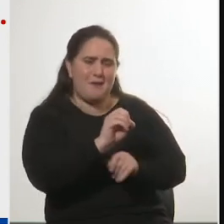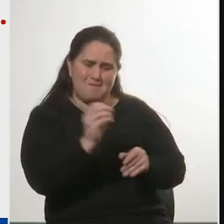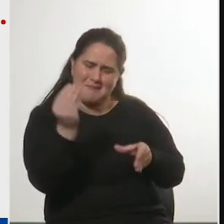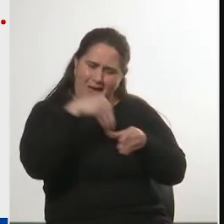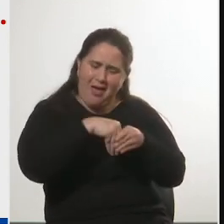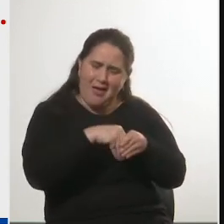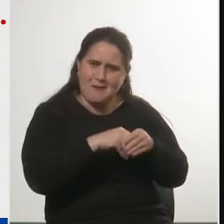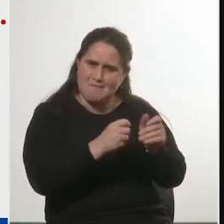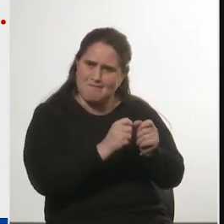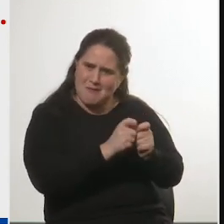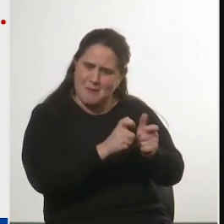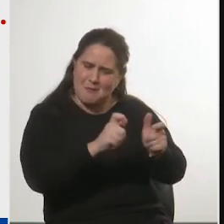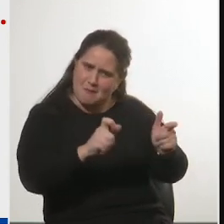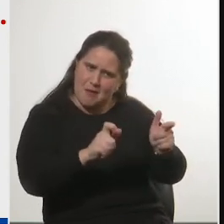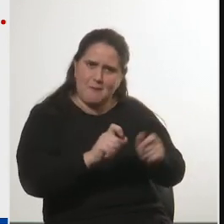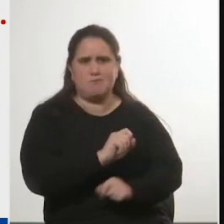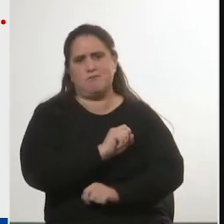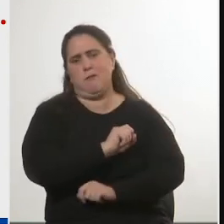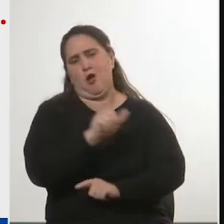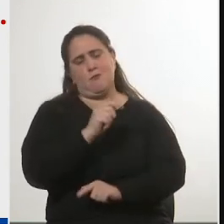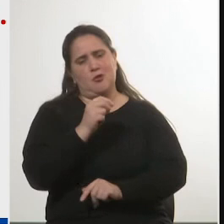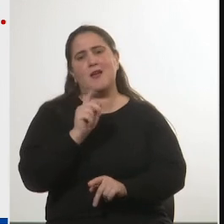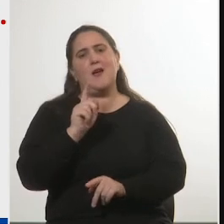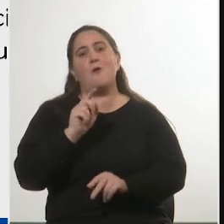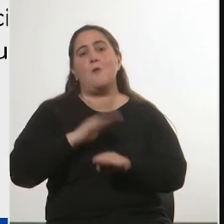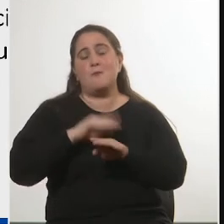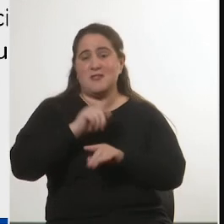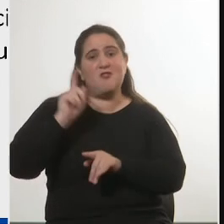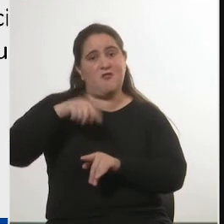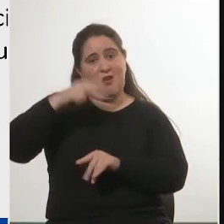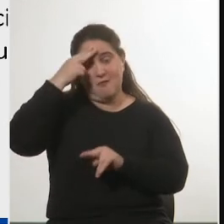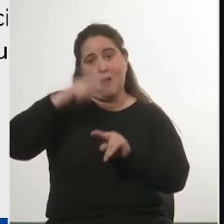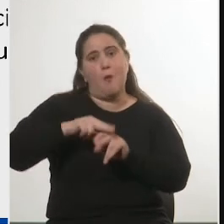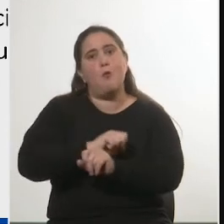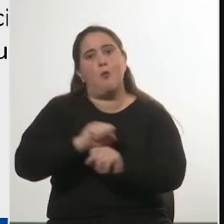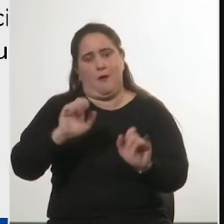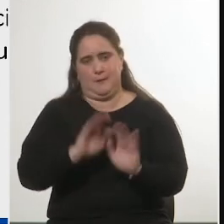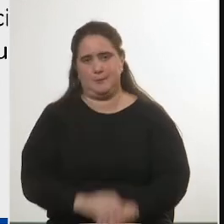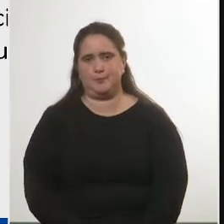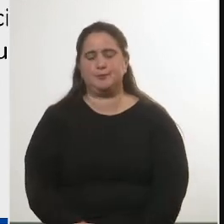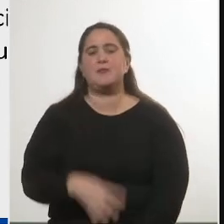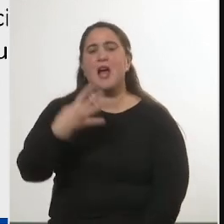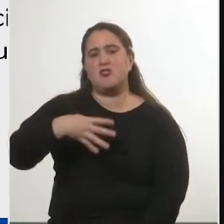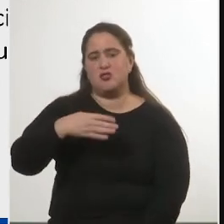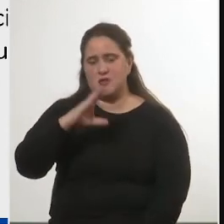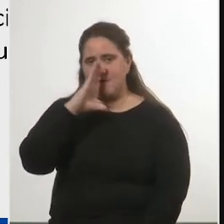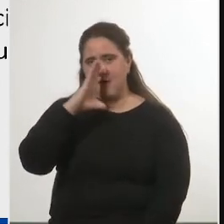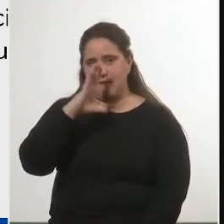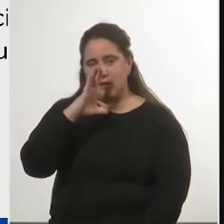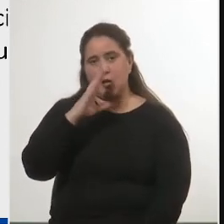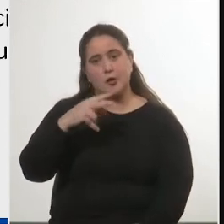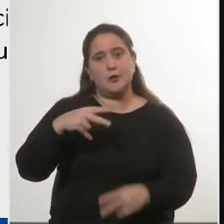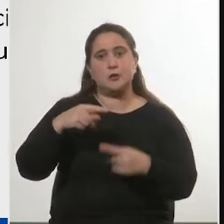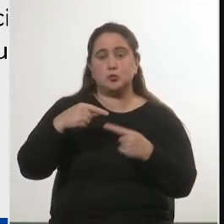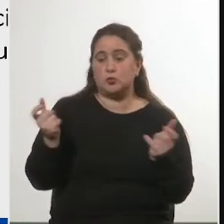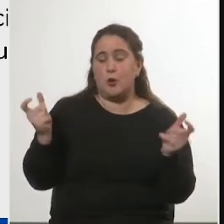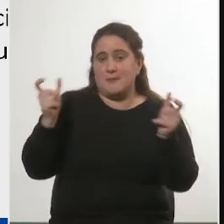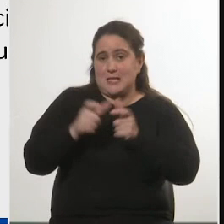microorganismos y pueda transmitir infecciones. El 14 de febrero se realizó